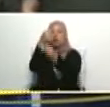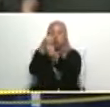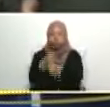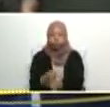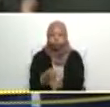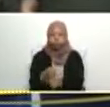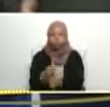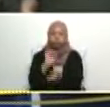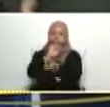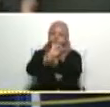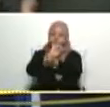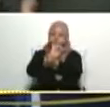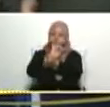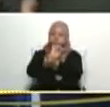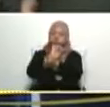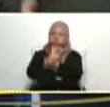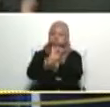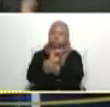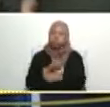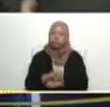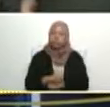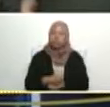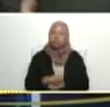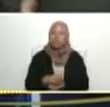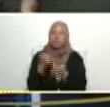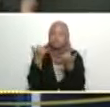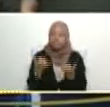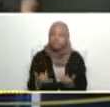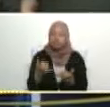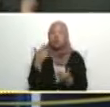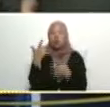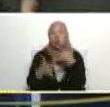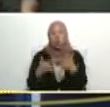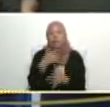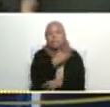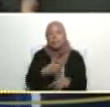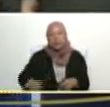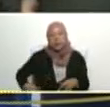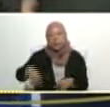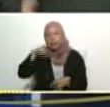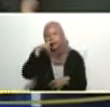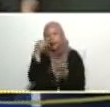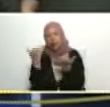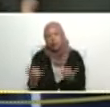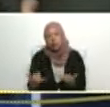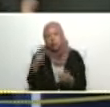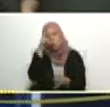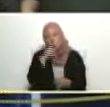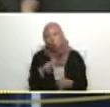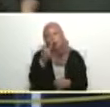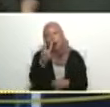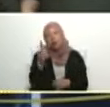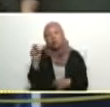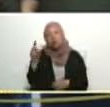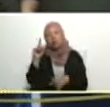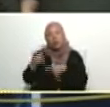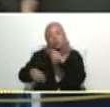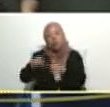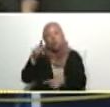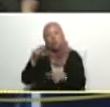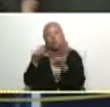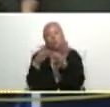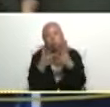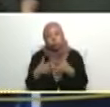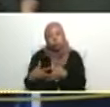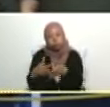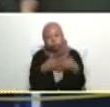importante tener presente que de cara a las elecciones presidenciales previstas para el año en curso, el